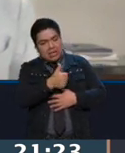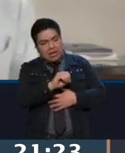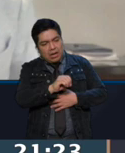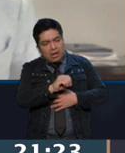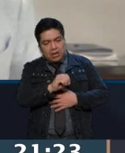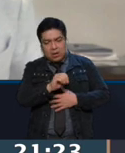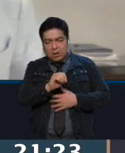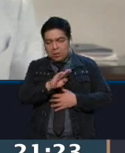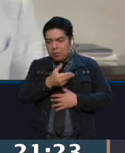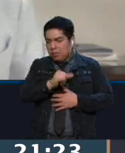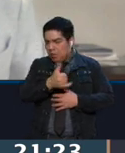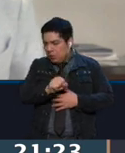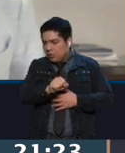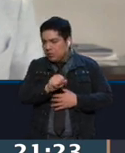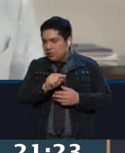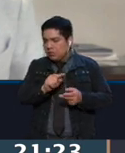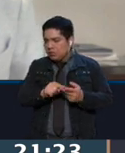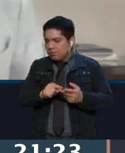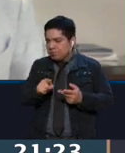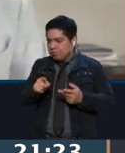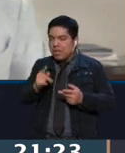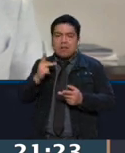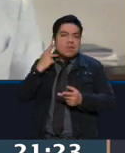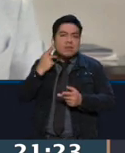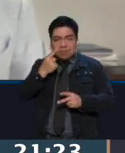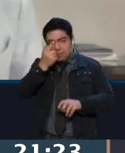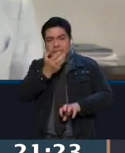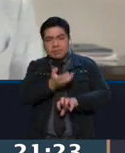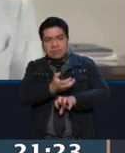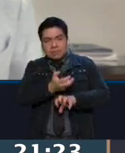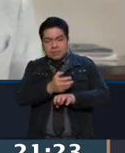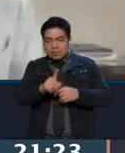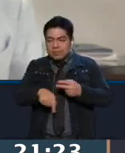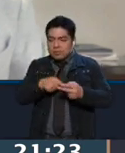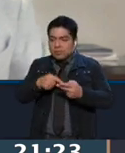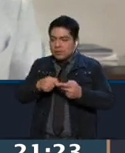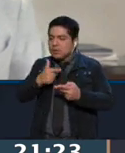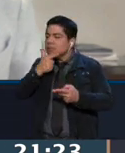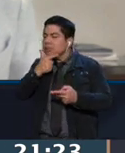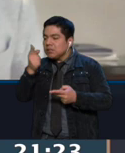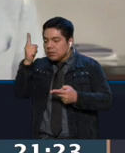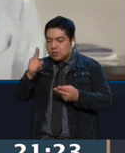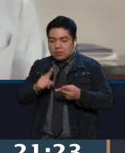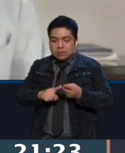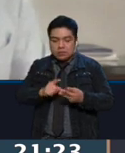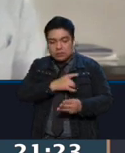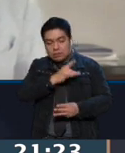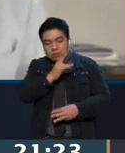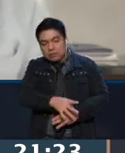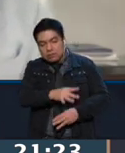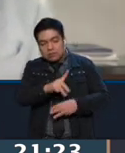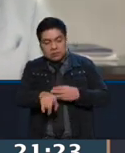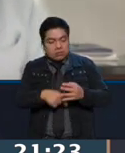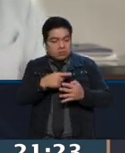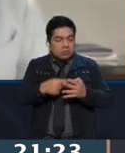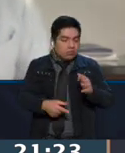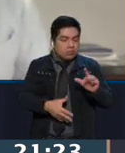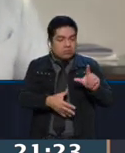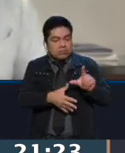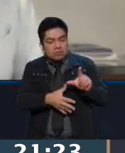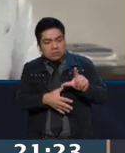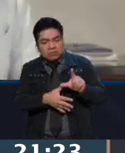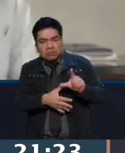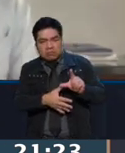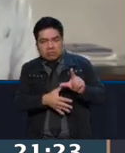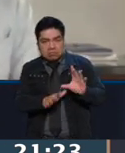quienes impulsaron esta política, tanto en Estados Unidos como en Inglaterra, como en Chile a través de un golpe de Estado y en toda América Latina,